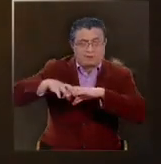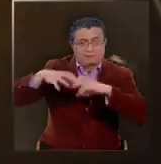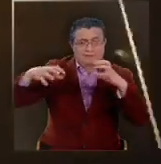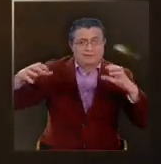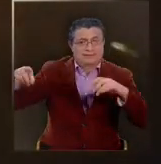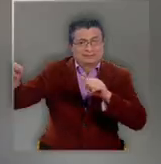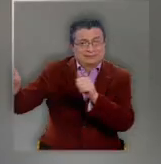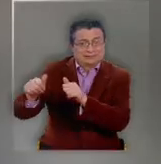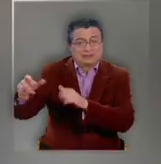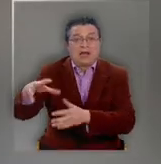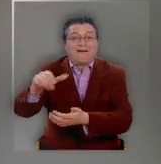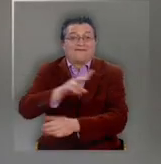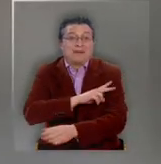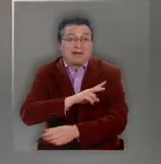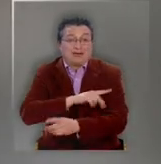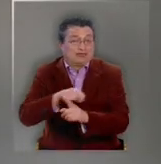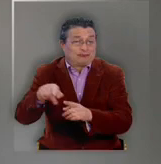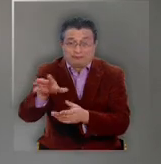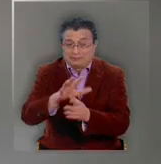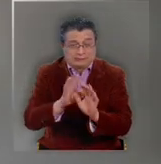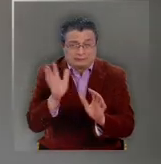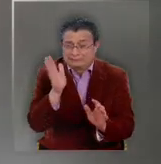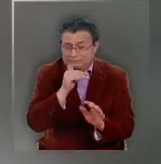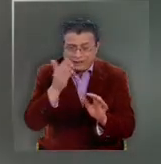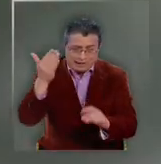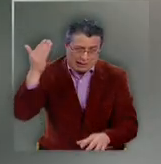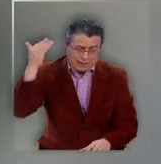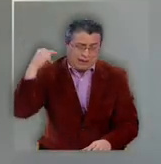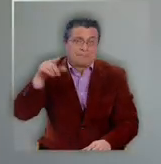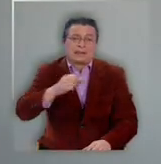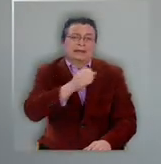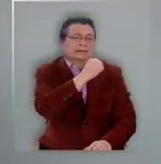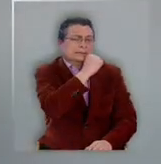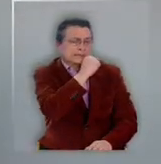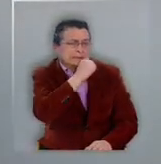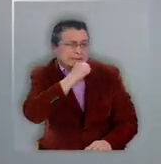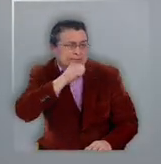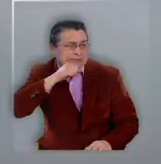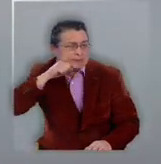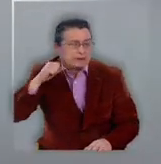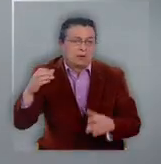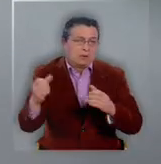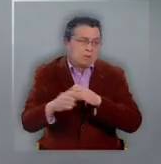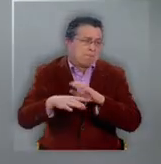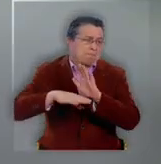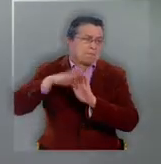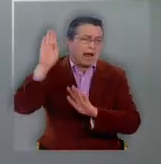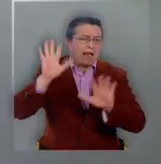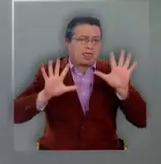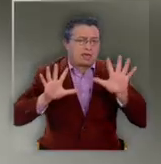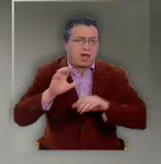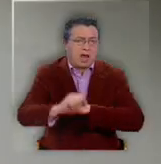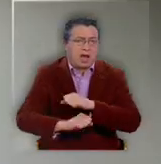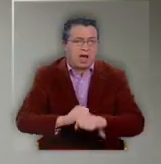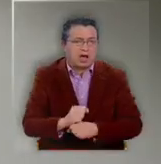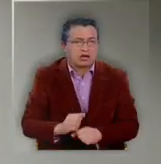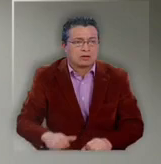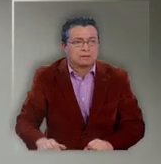la región de Valparaíso. Sectores azotados por una sequía de más de 10